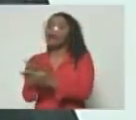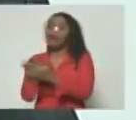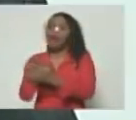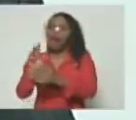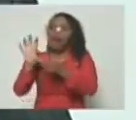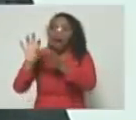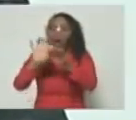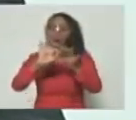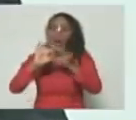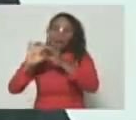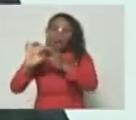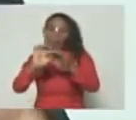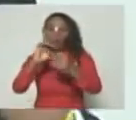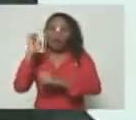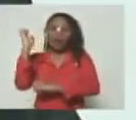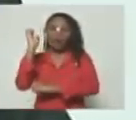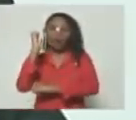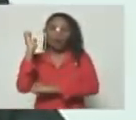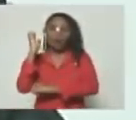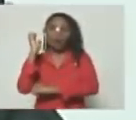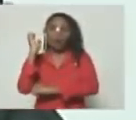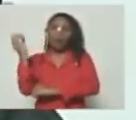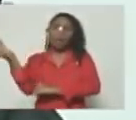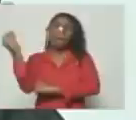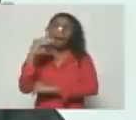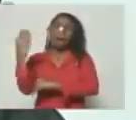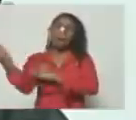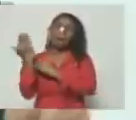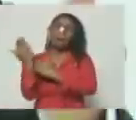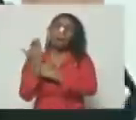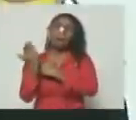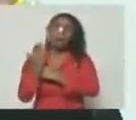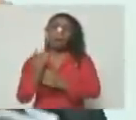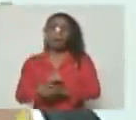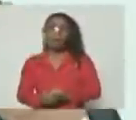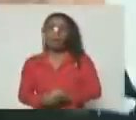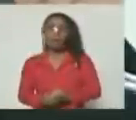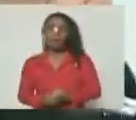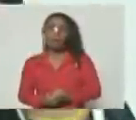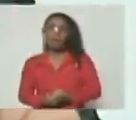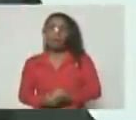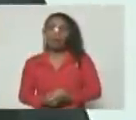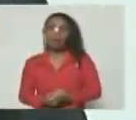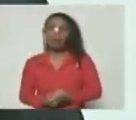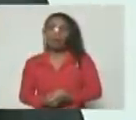a la Unión Europea más sanciones. Y en